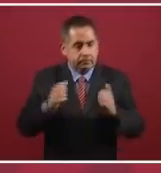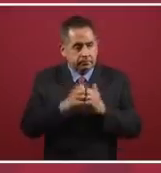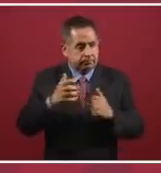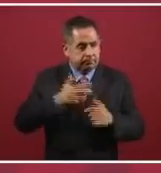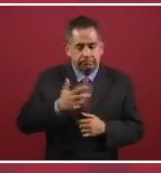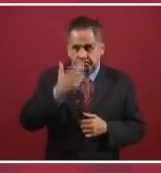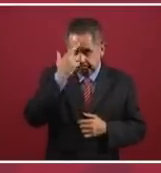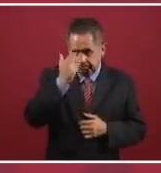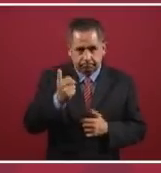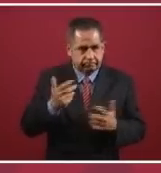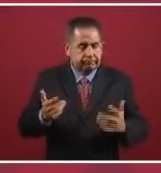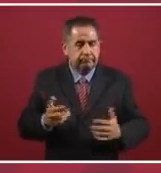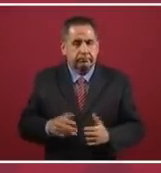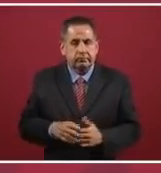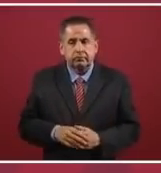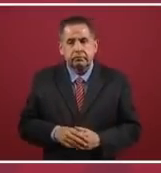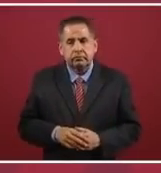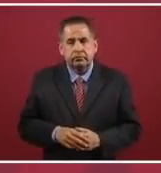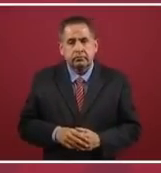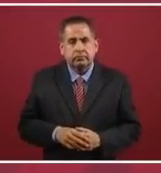razonable,